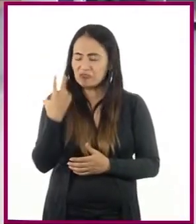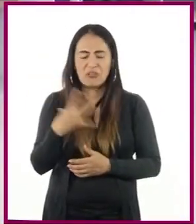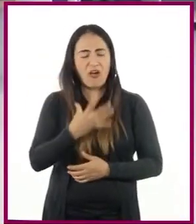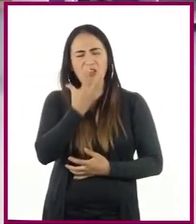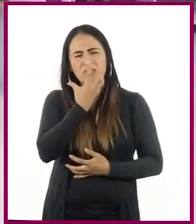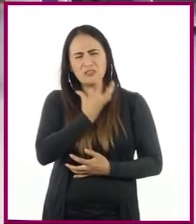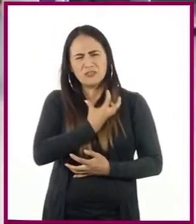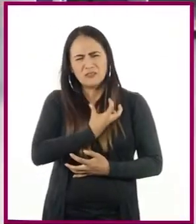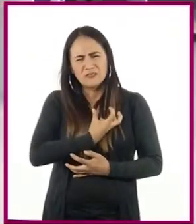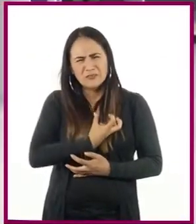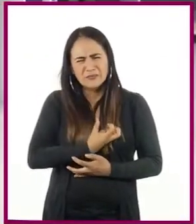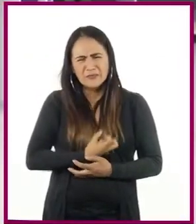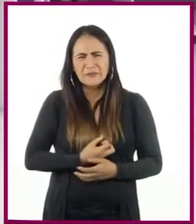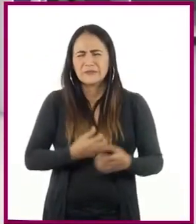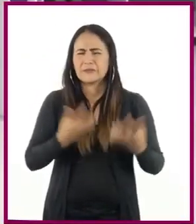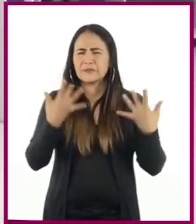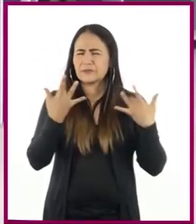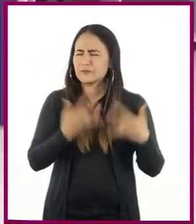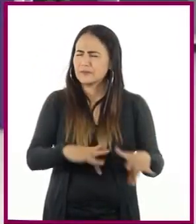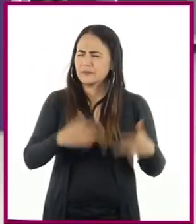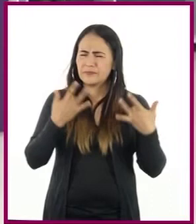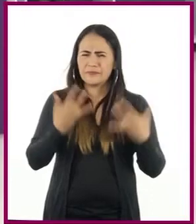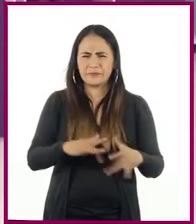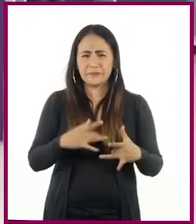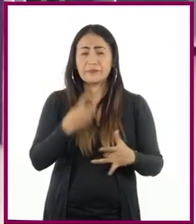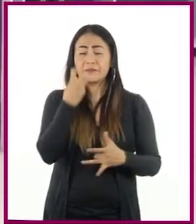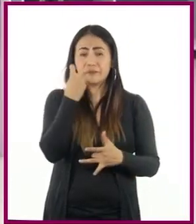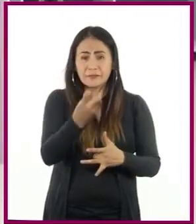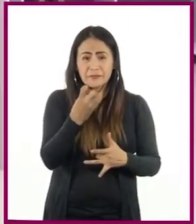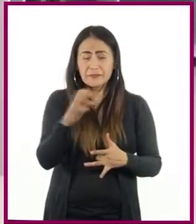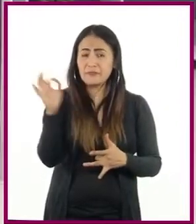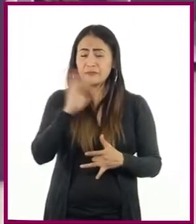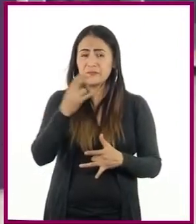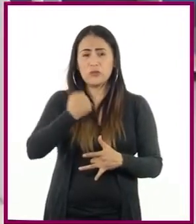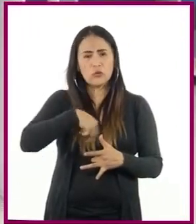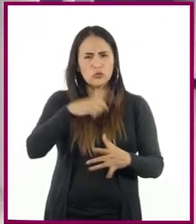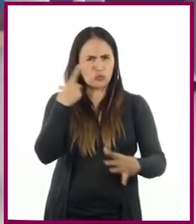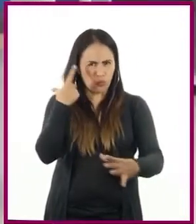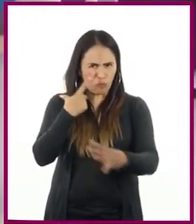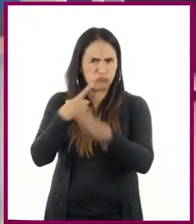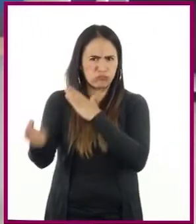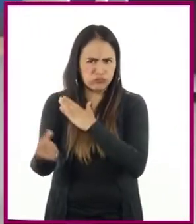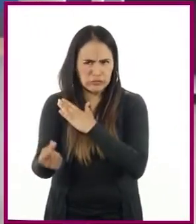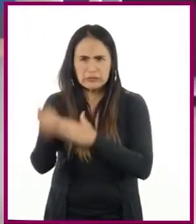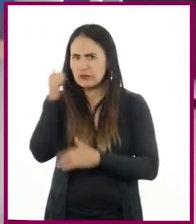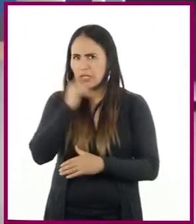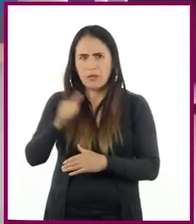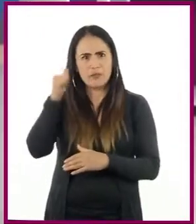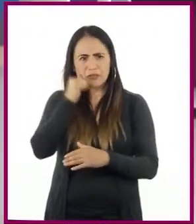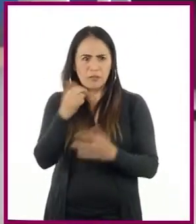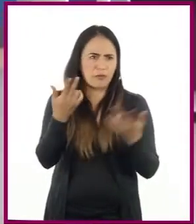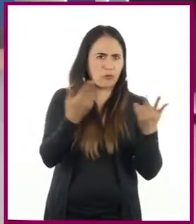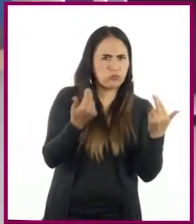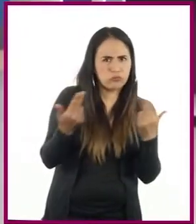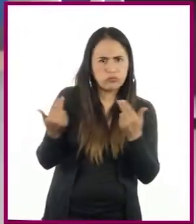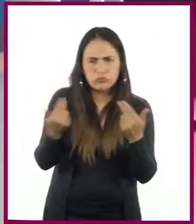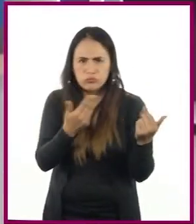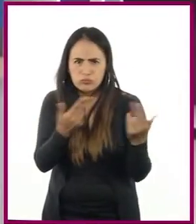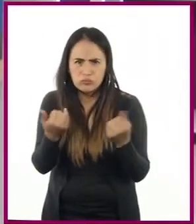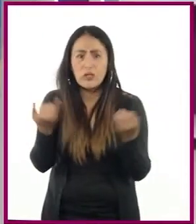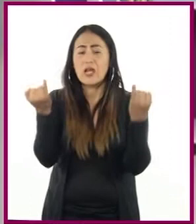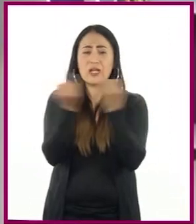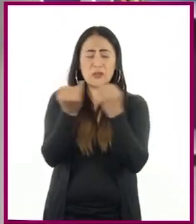Gracias a ese dolor, fuimos capaces de escapar de la matanza y la lucha continuas, de las terribles condiciones